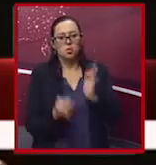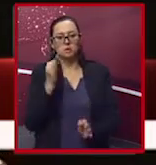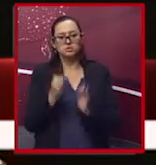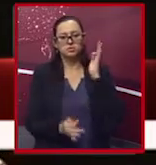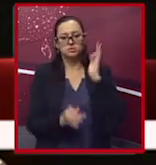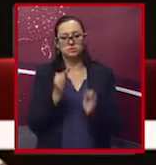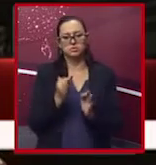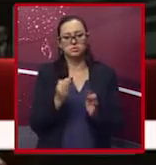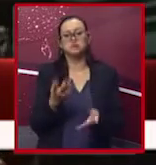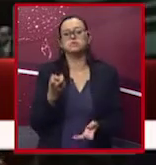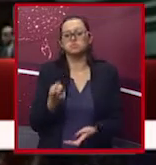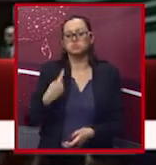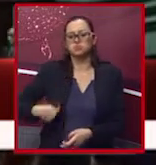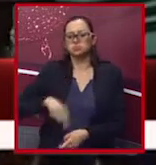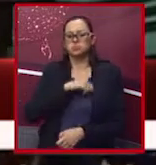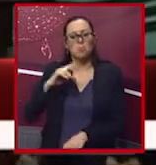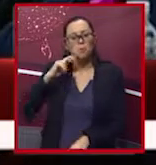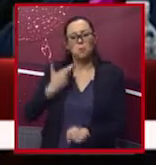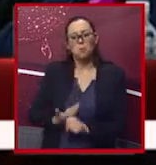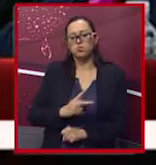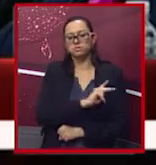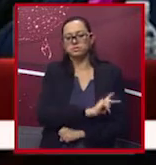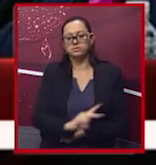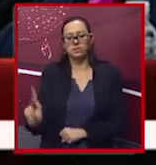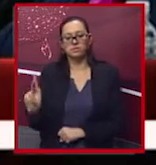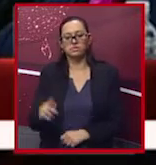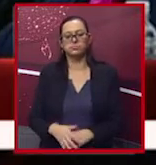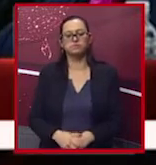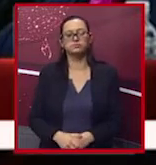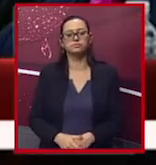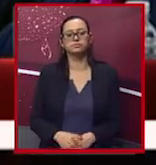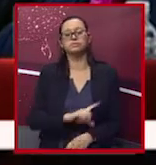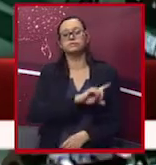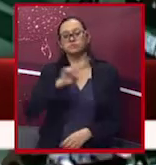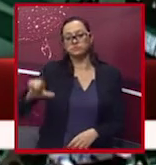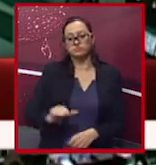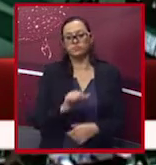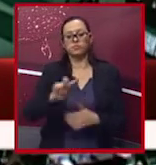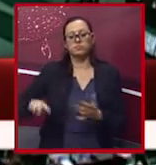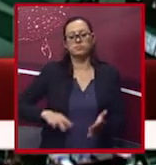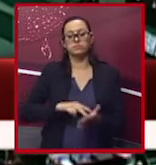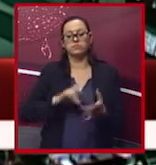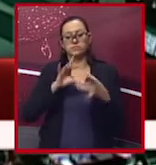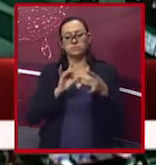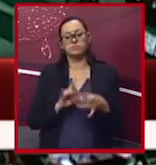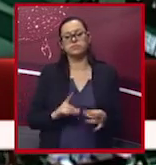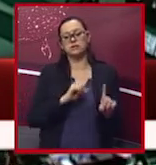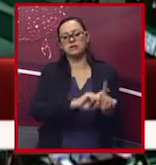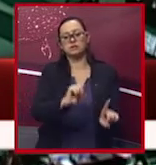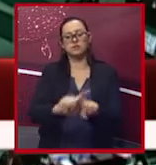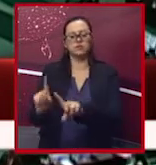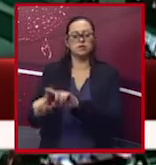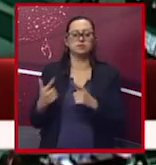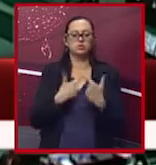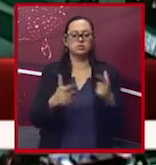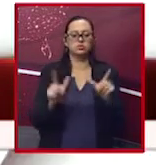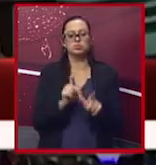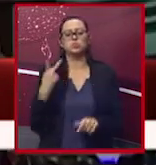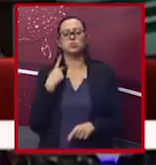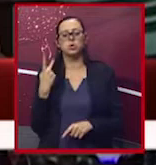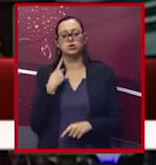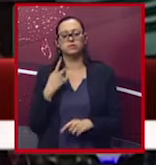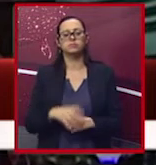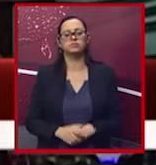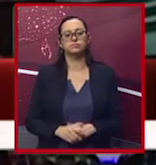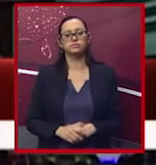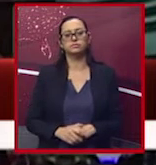esto estamos siendo responsables todos. De inmediato se dio paso al posicionamiento de los diferentes grupos parlamentarios.